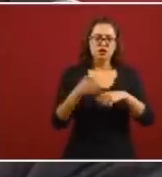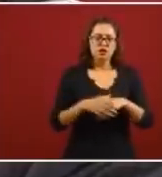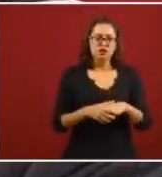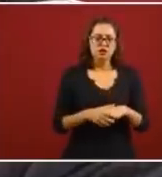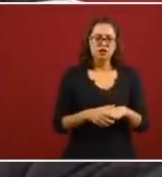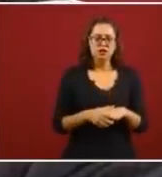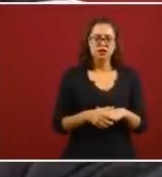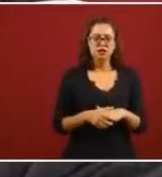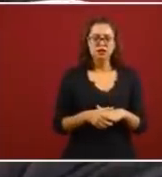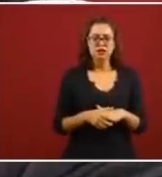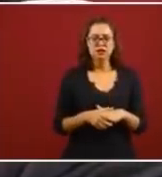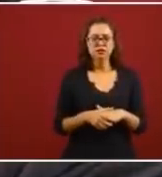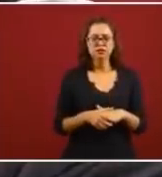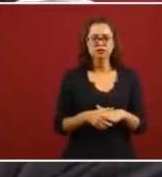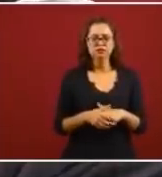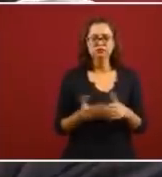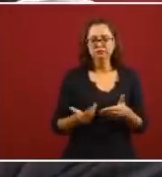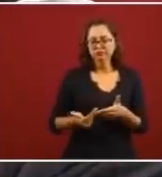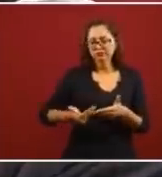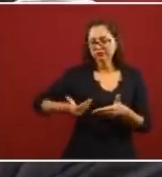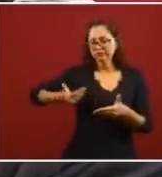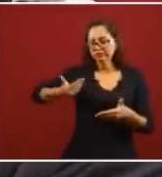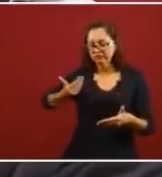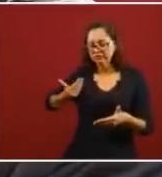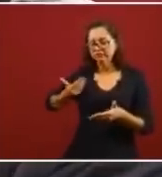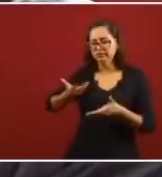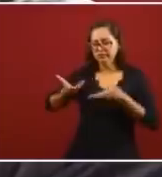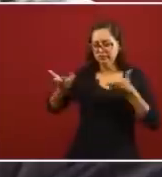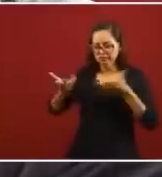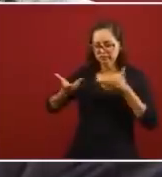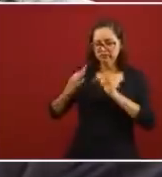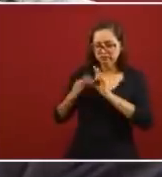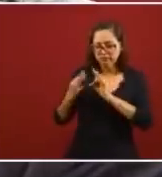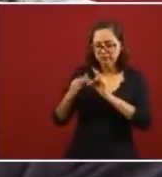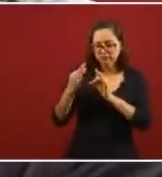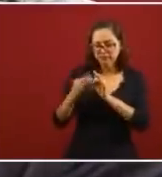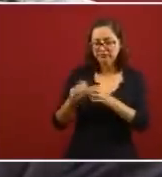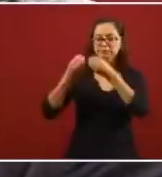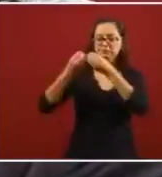lo que antes se hacía y mejorar